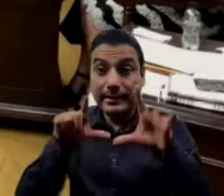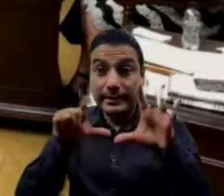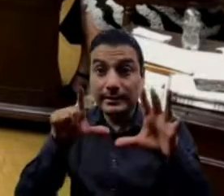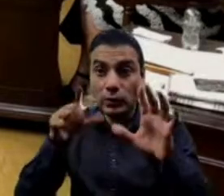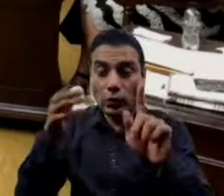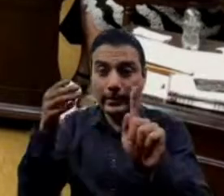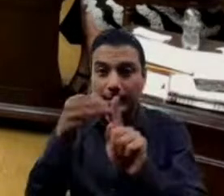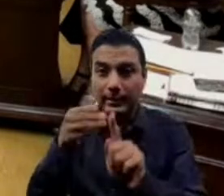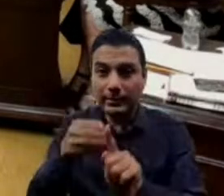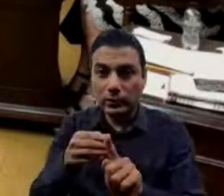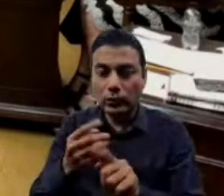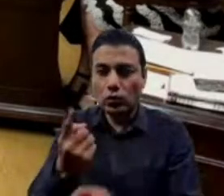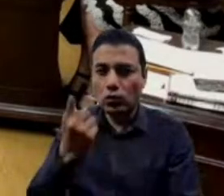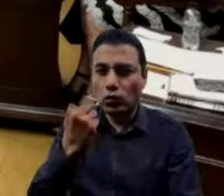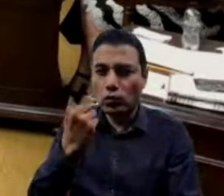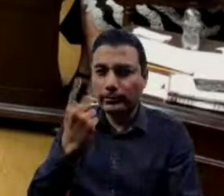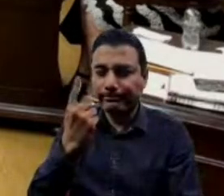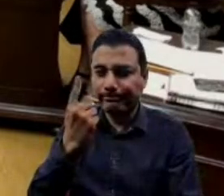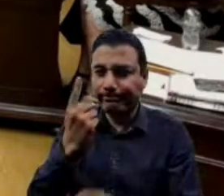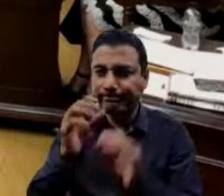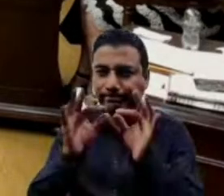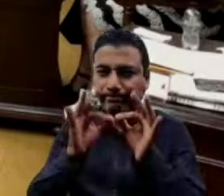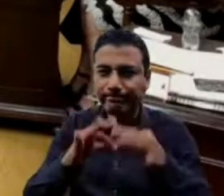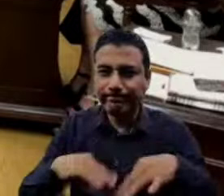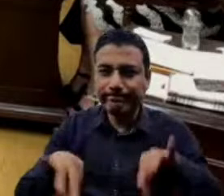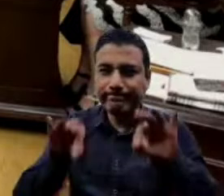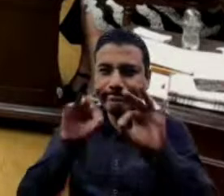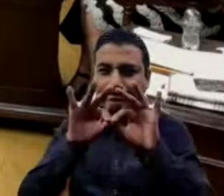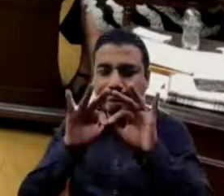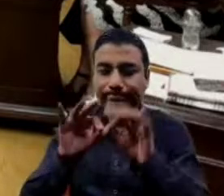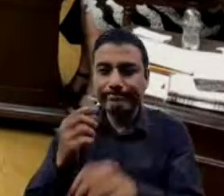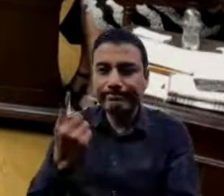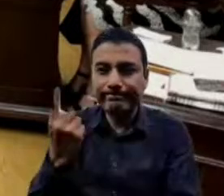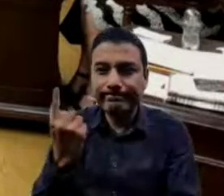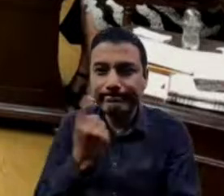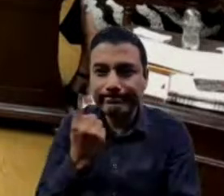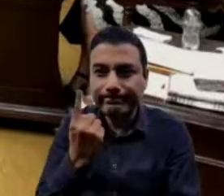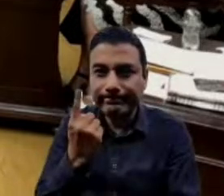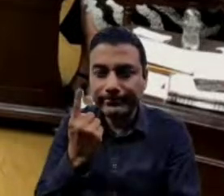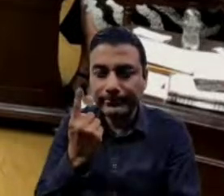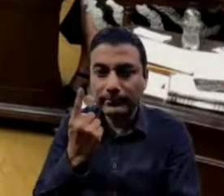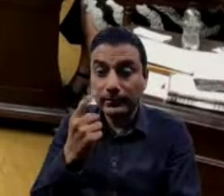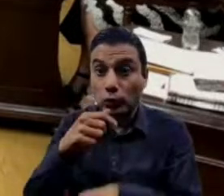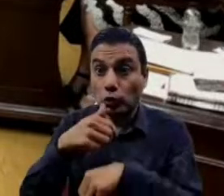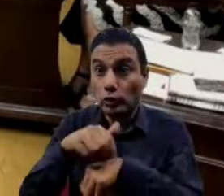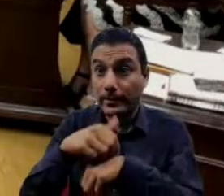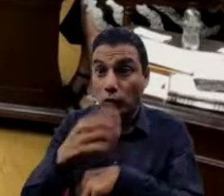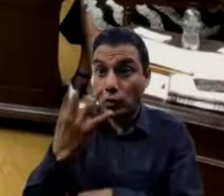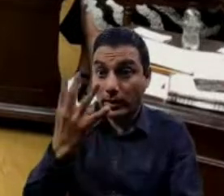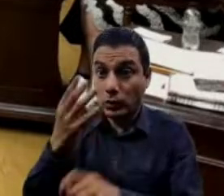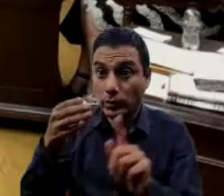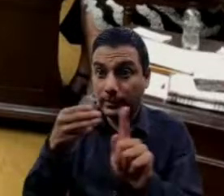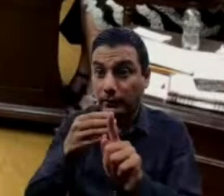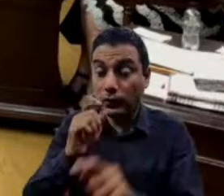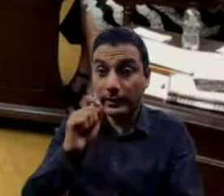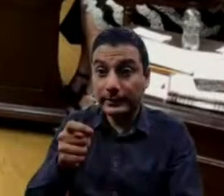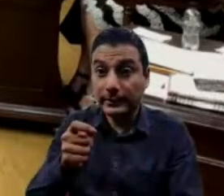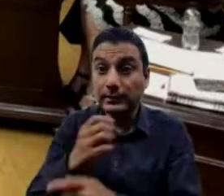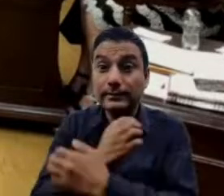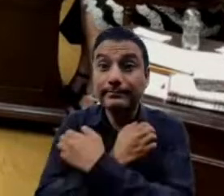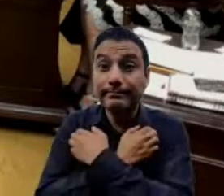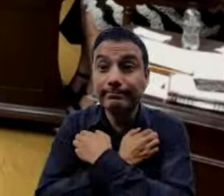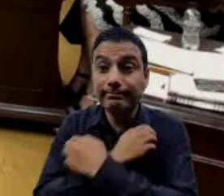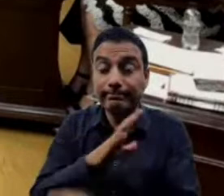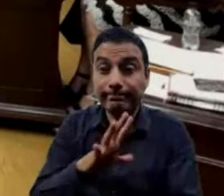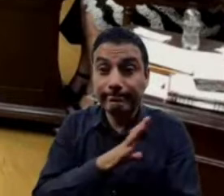destacan de manera enunciativa, más no limitativa, el objetivo 4, que se refiere a la educación de calidad, garantizar